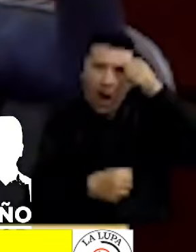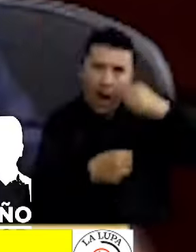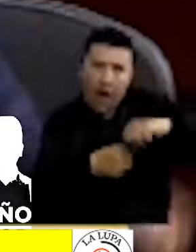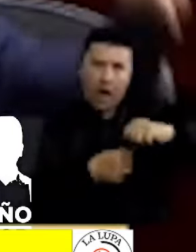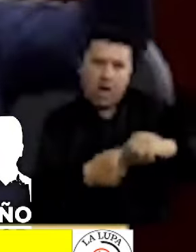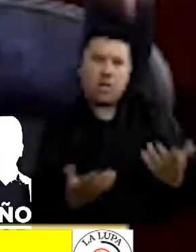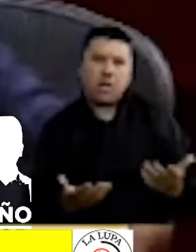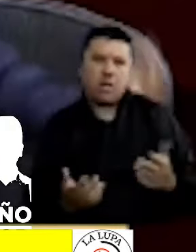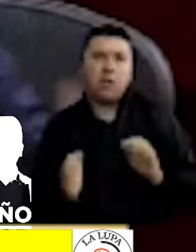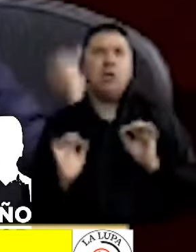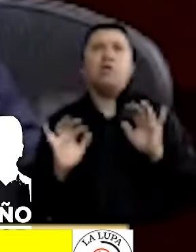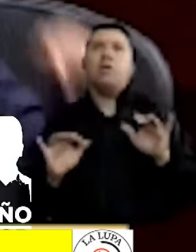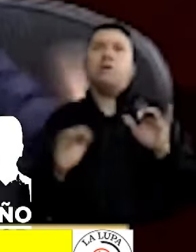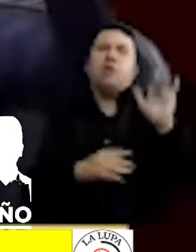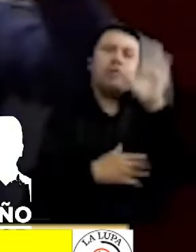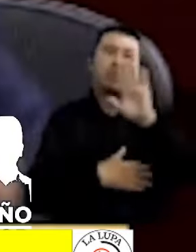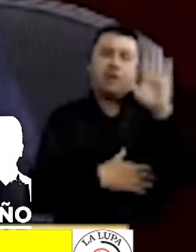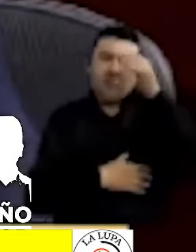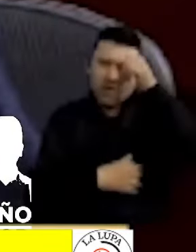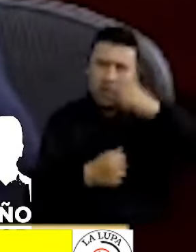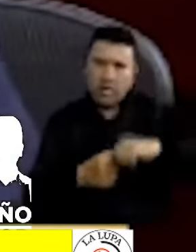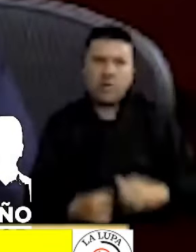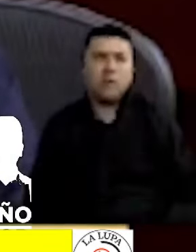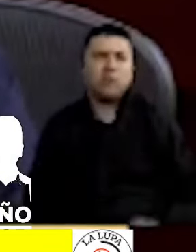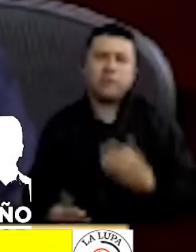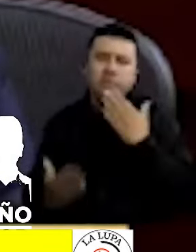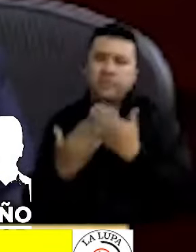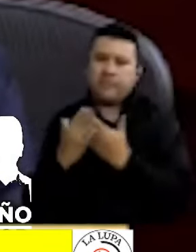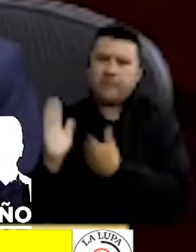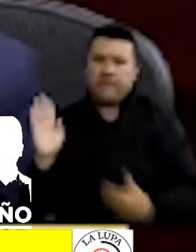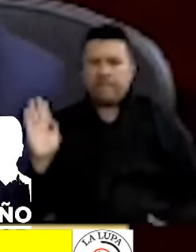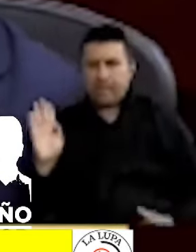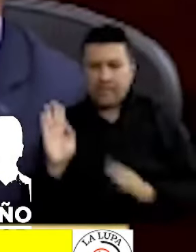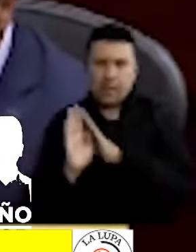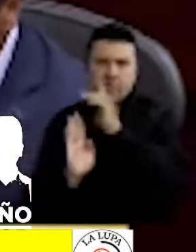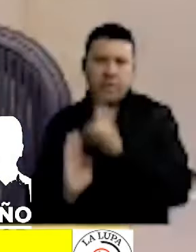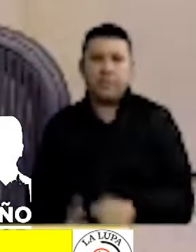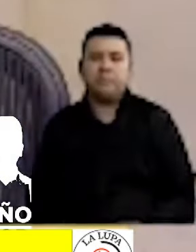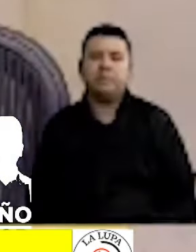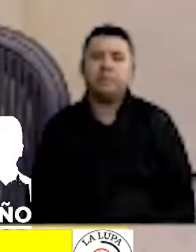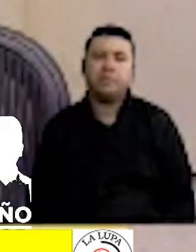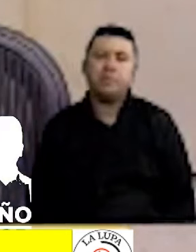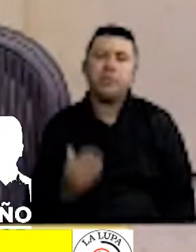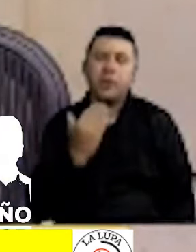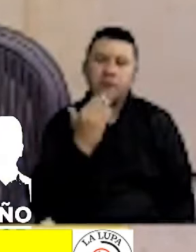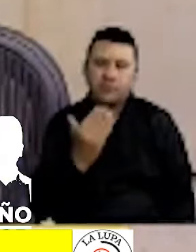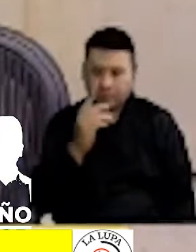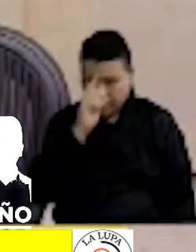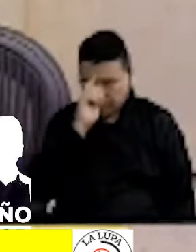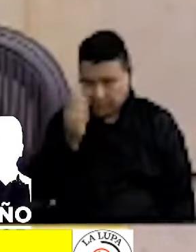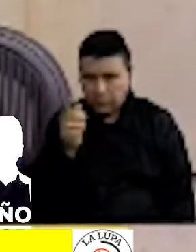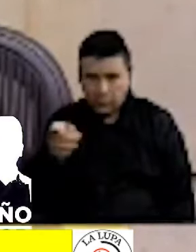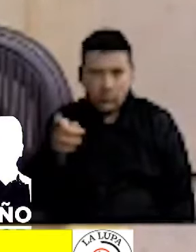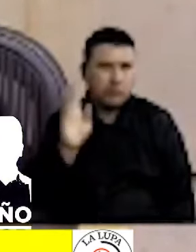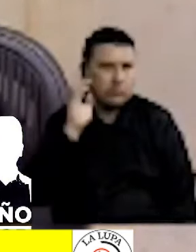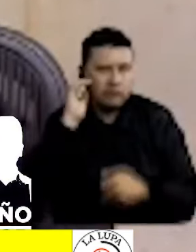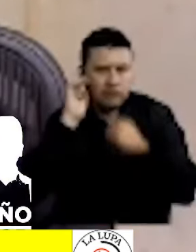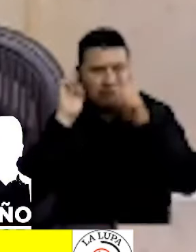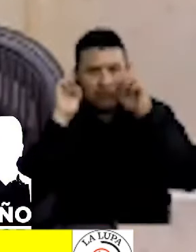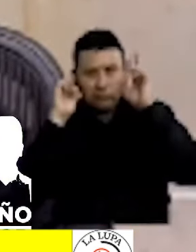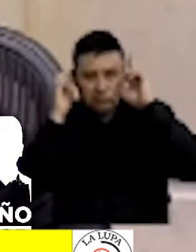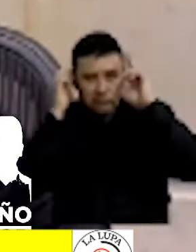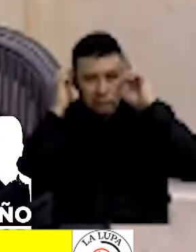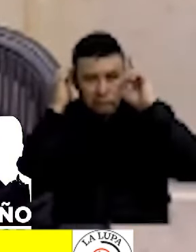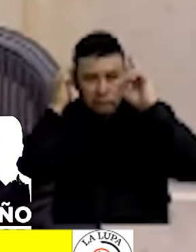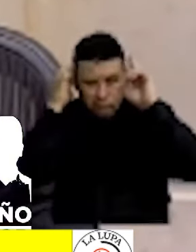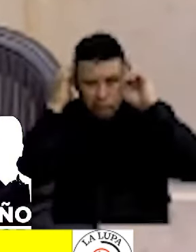a sesionar al departamento de Arauca. Gracias, presidente. A usted, honorable senador, usted tiene razón.